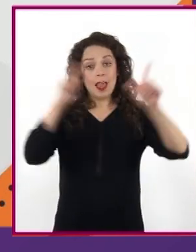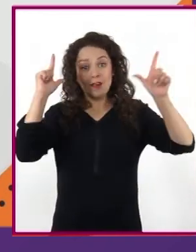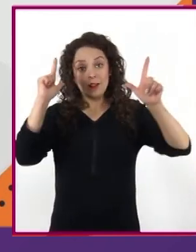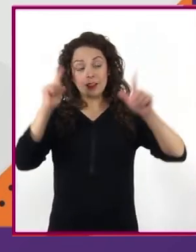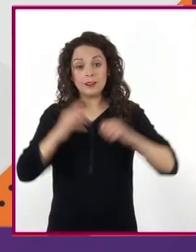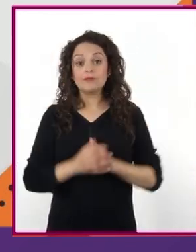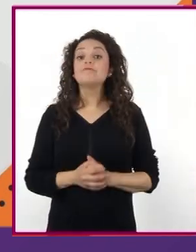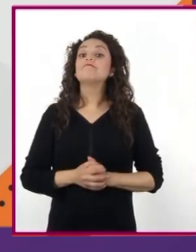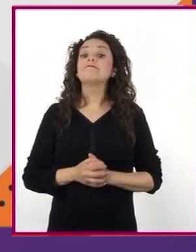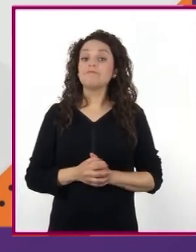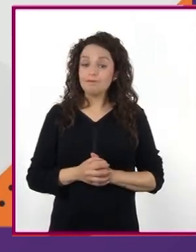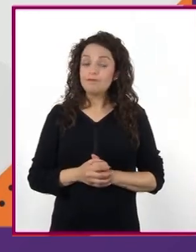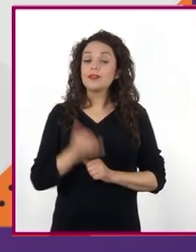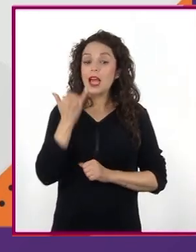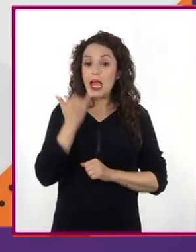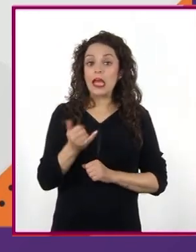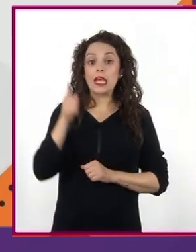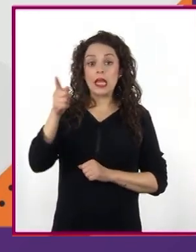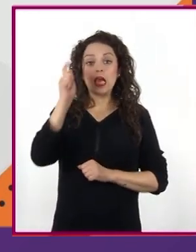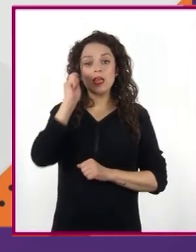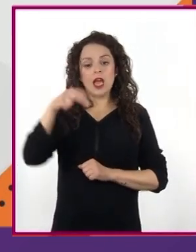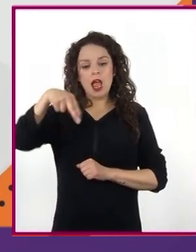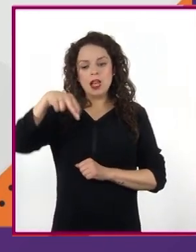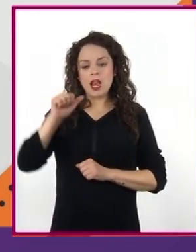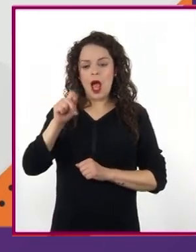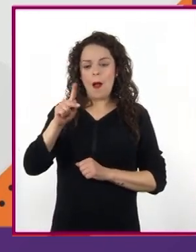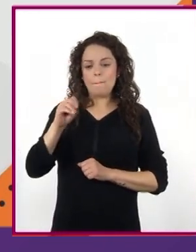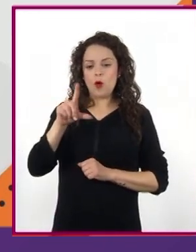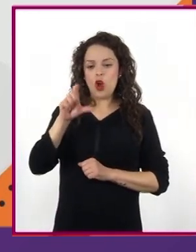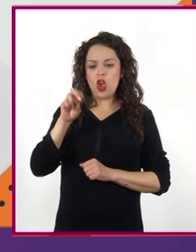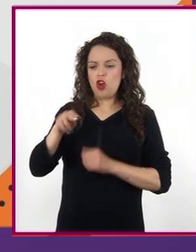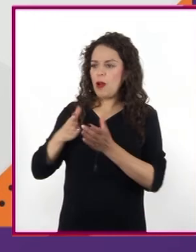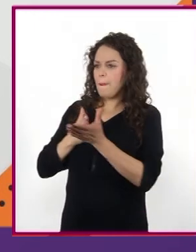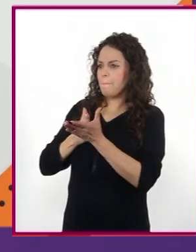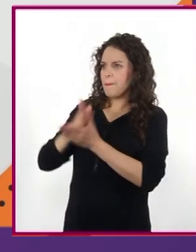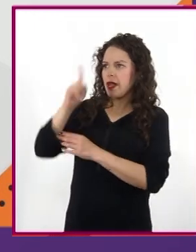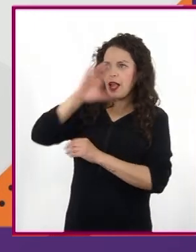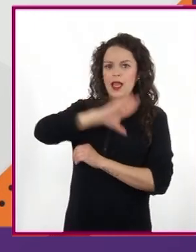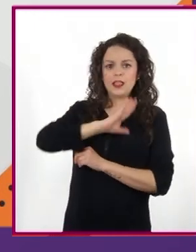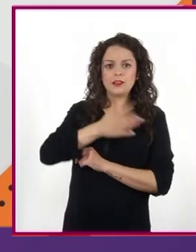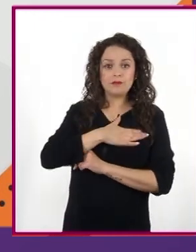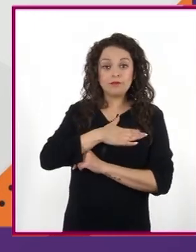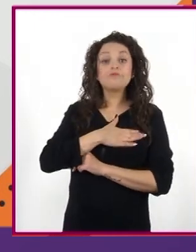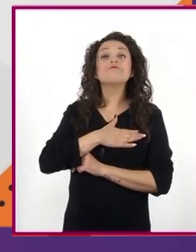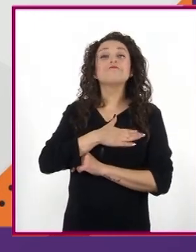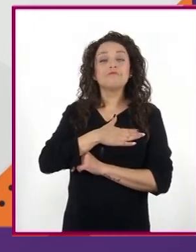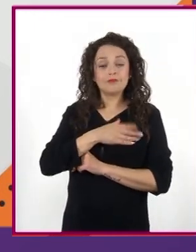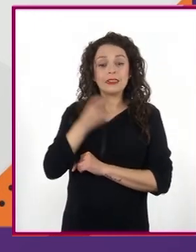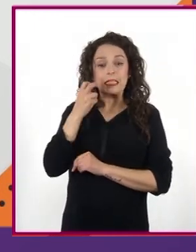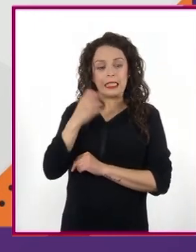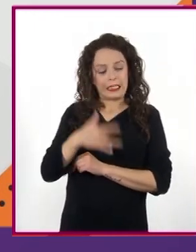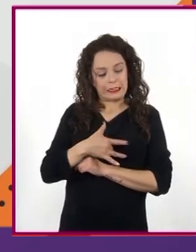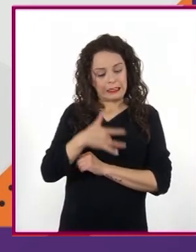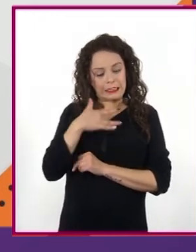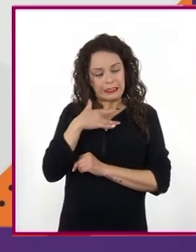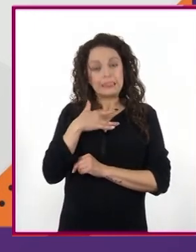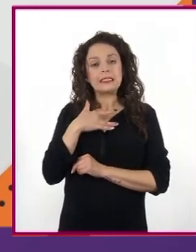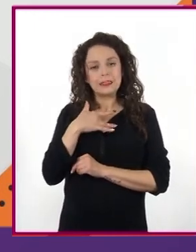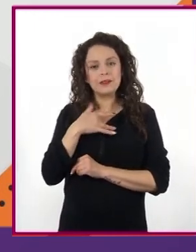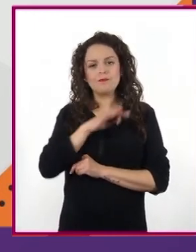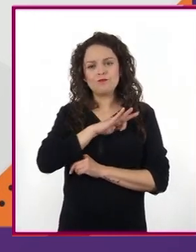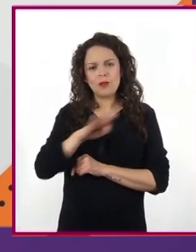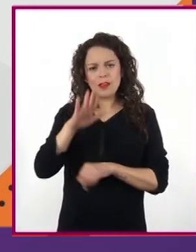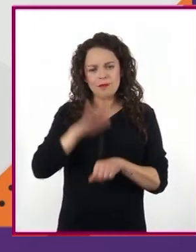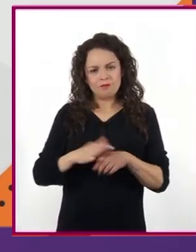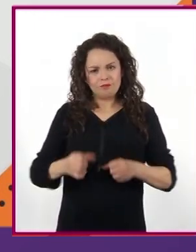ilustrada y con la irrupción de Napoleón Bonaparte a España, acrecentó los sentimientos criollos para intentar una